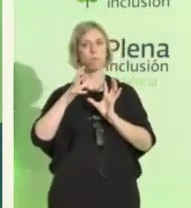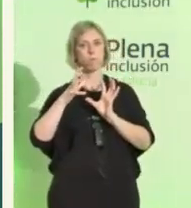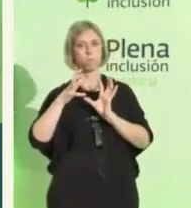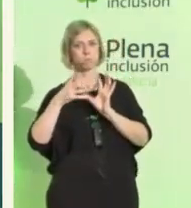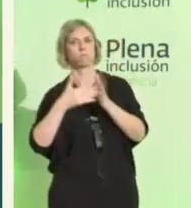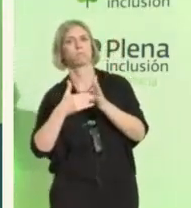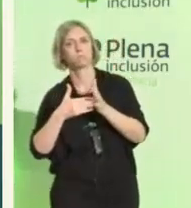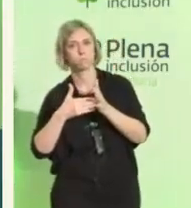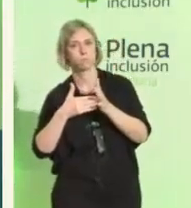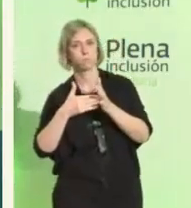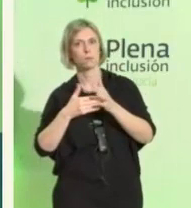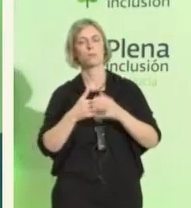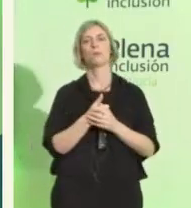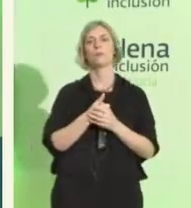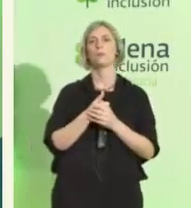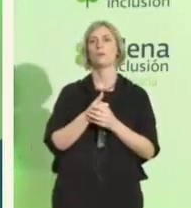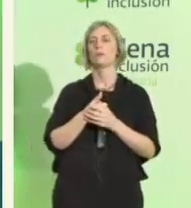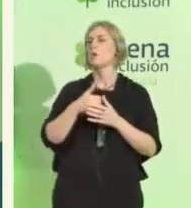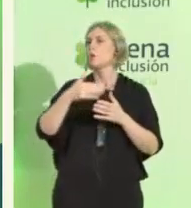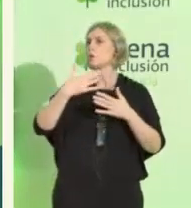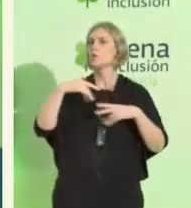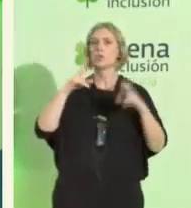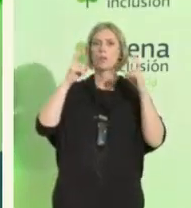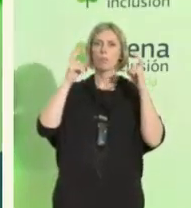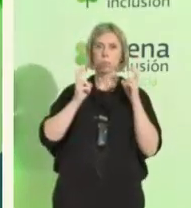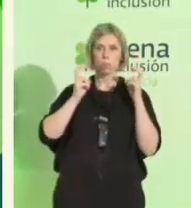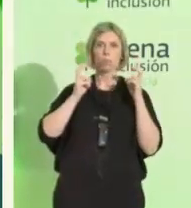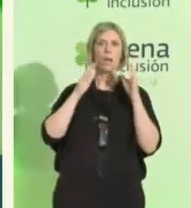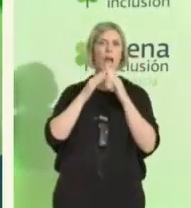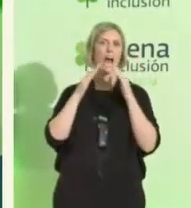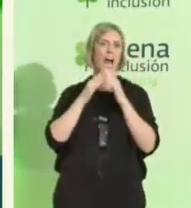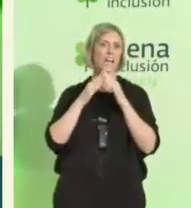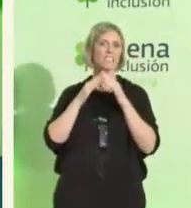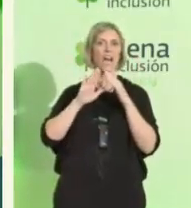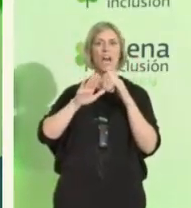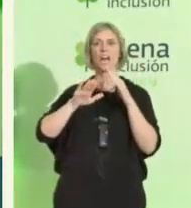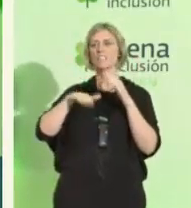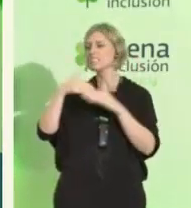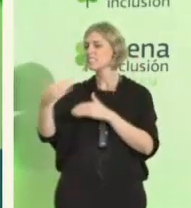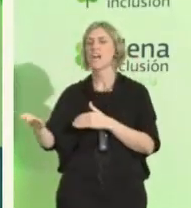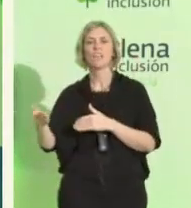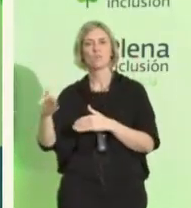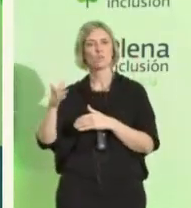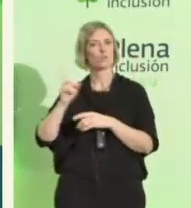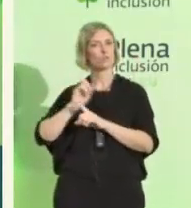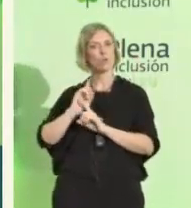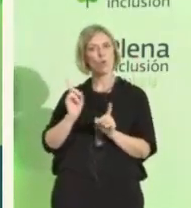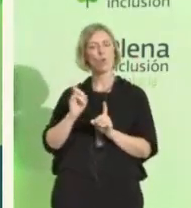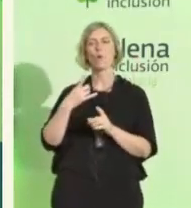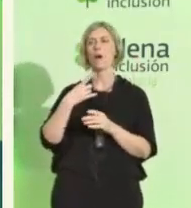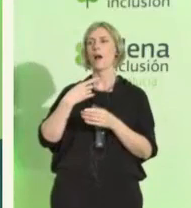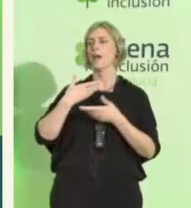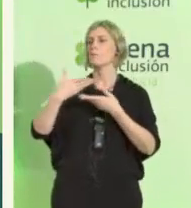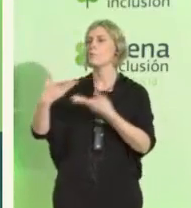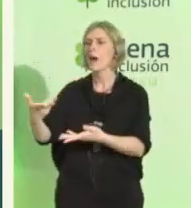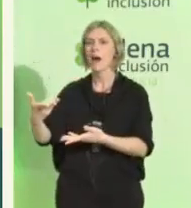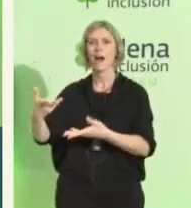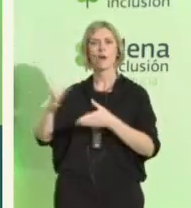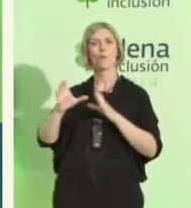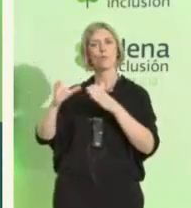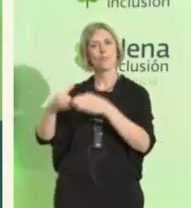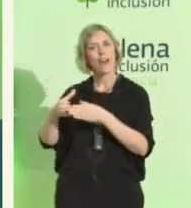pero nos vemos en casa sin salir al barrio a la